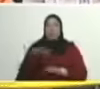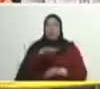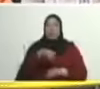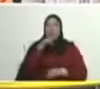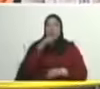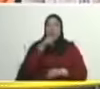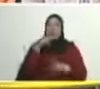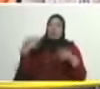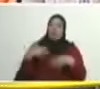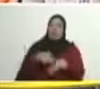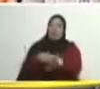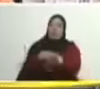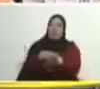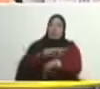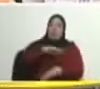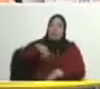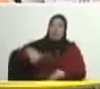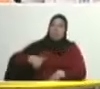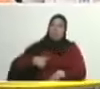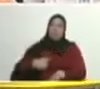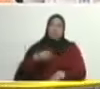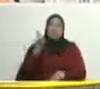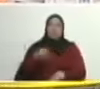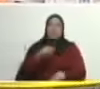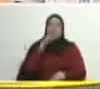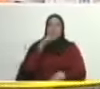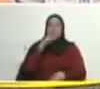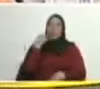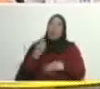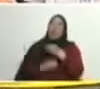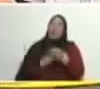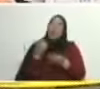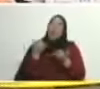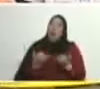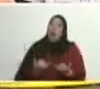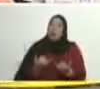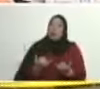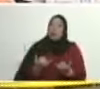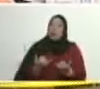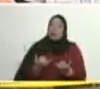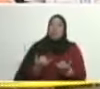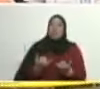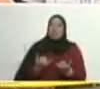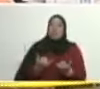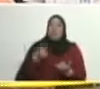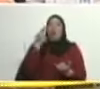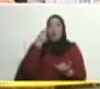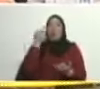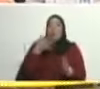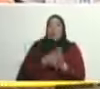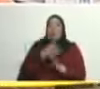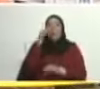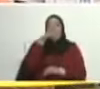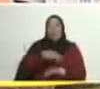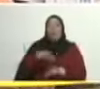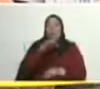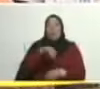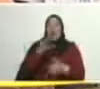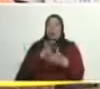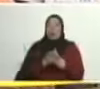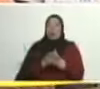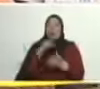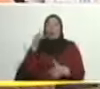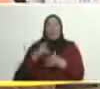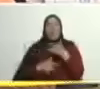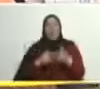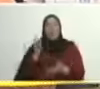la injerencia en nuestras naciones. Aunque somos un país pequeño, vemos nuestros problemas como similares. Los problemas del